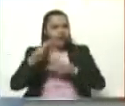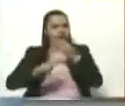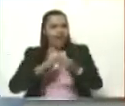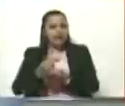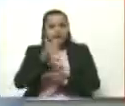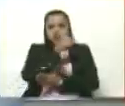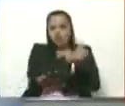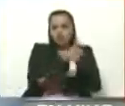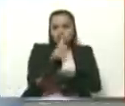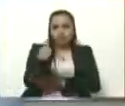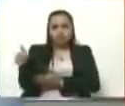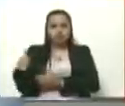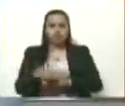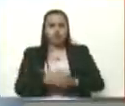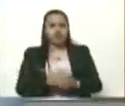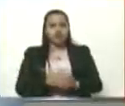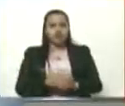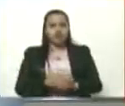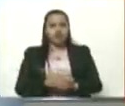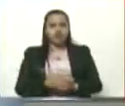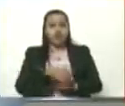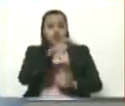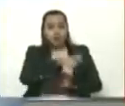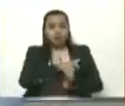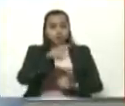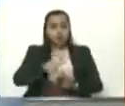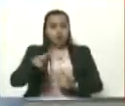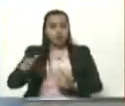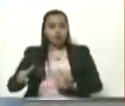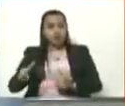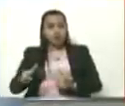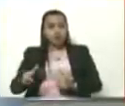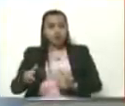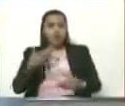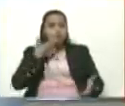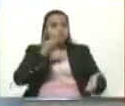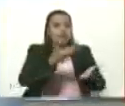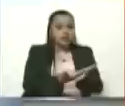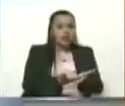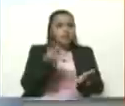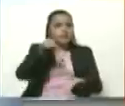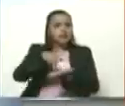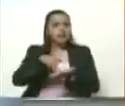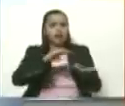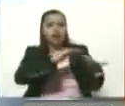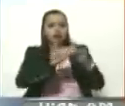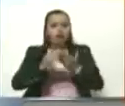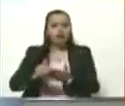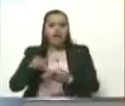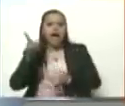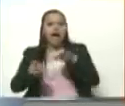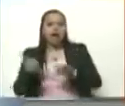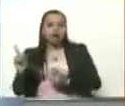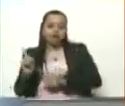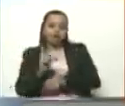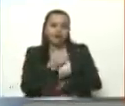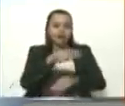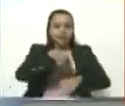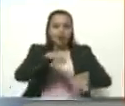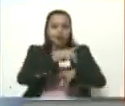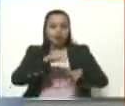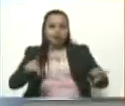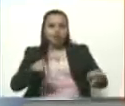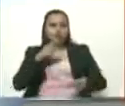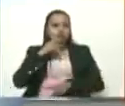uno de los usuarios miembros de nuestra comunidad que han tenido bien venir al ministerio público